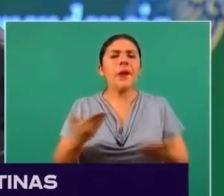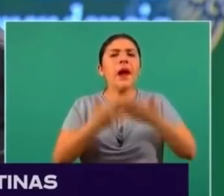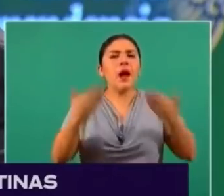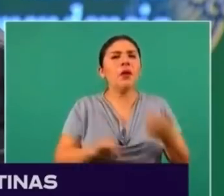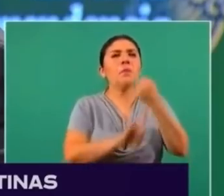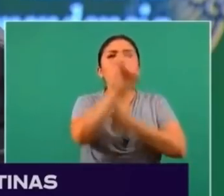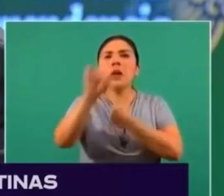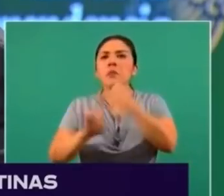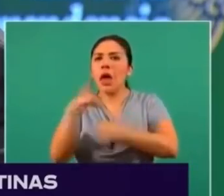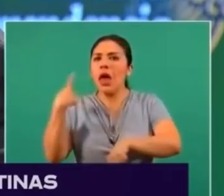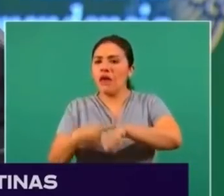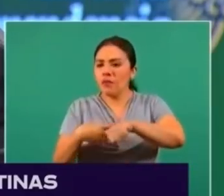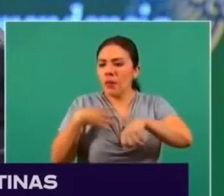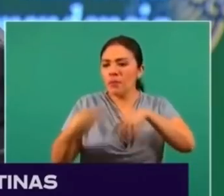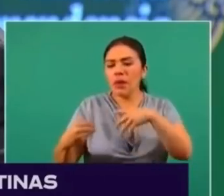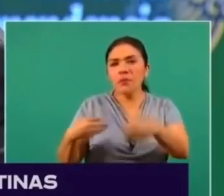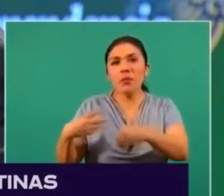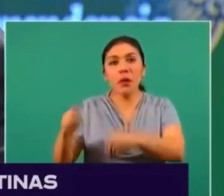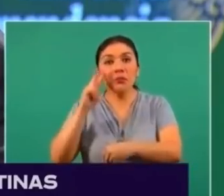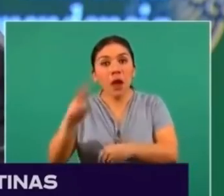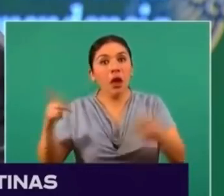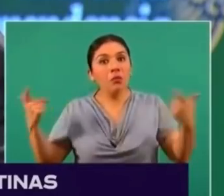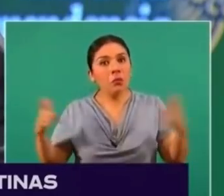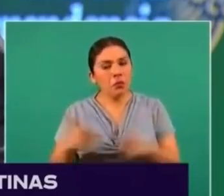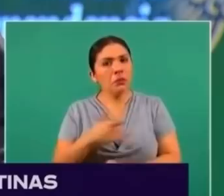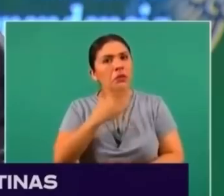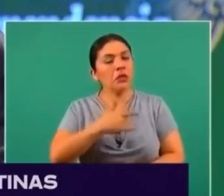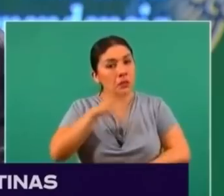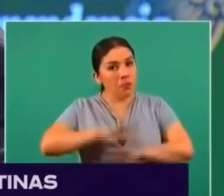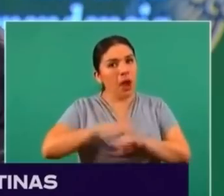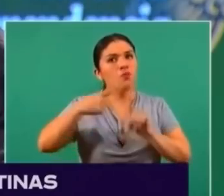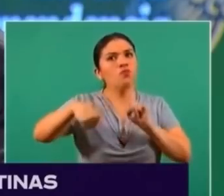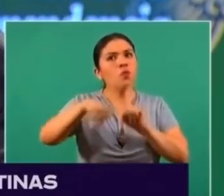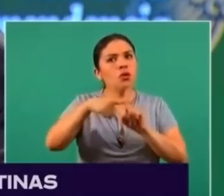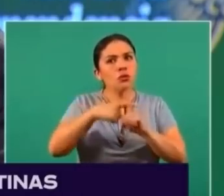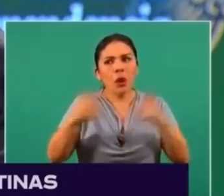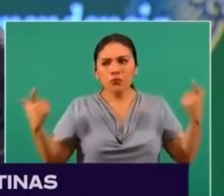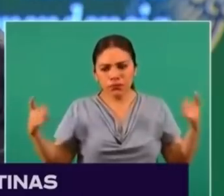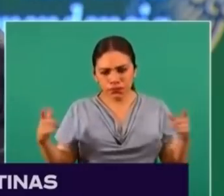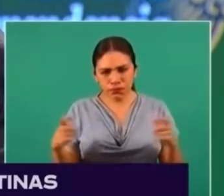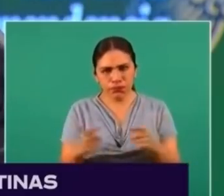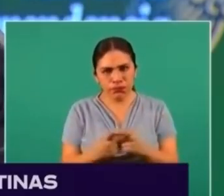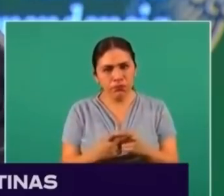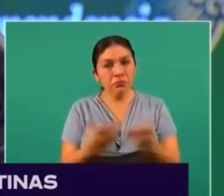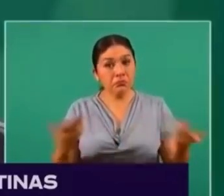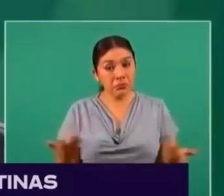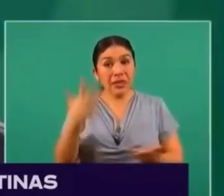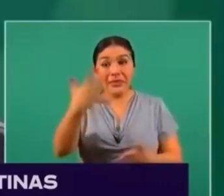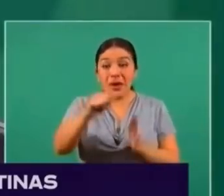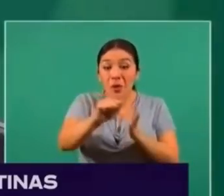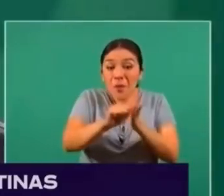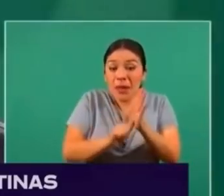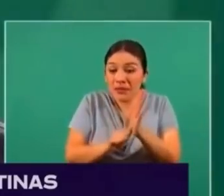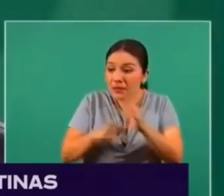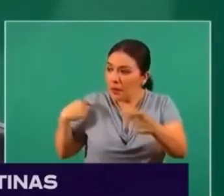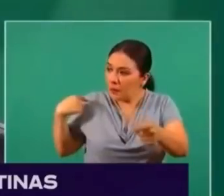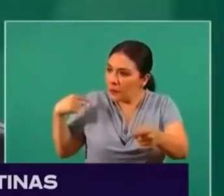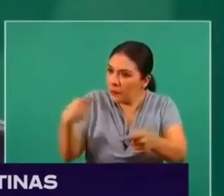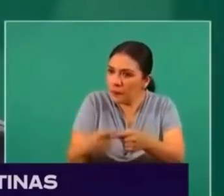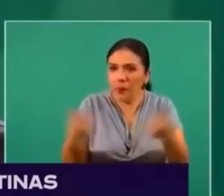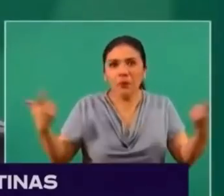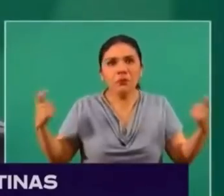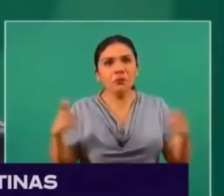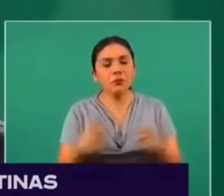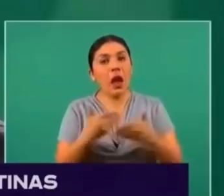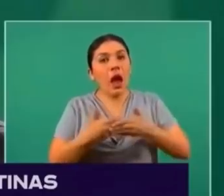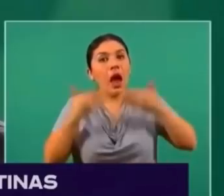intereses políticos, por proteger lo que el señor presidente quería que se hiciera o se dejara de hacer o qué sé yo. Entonces, la